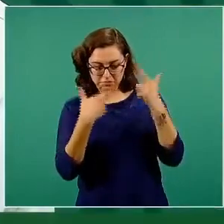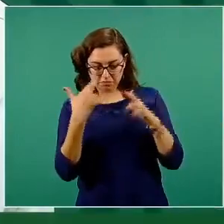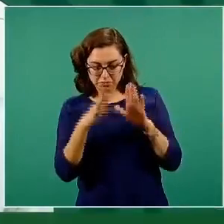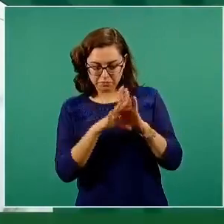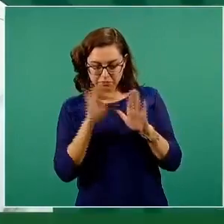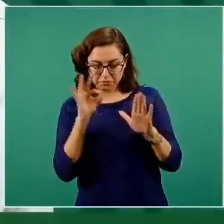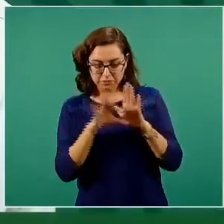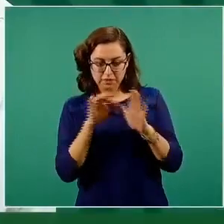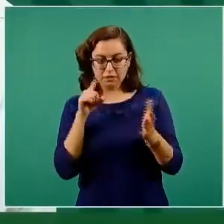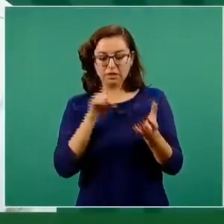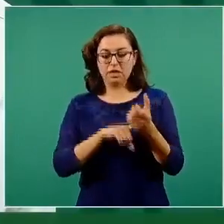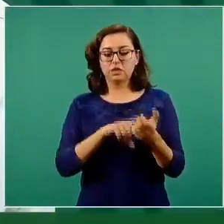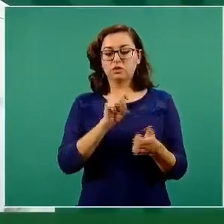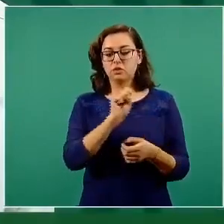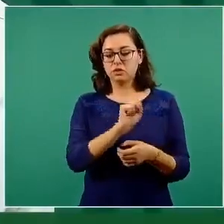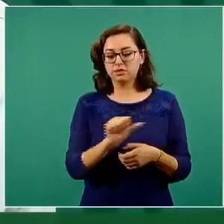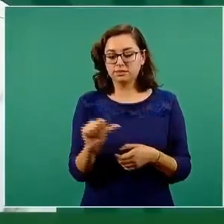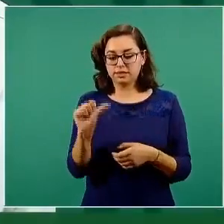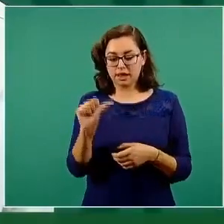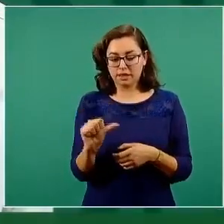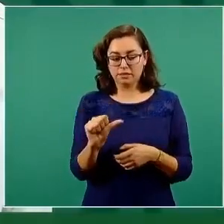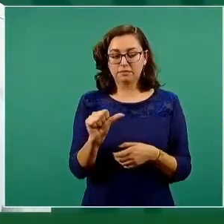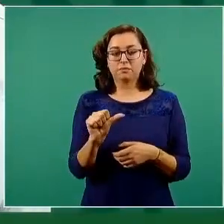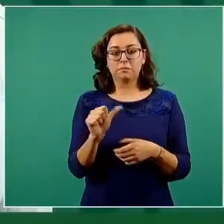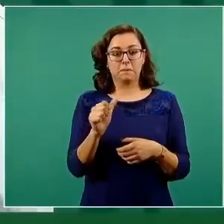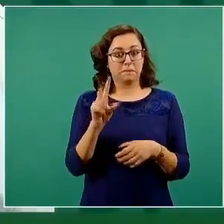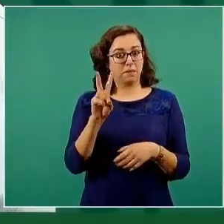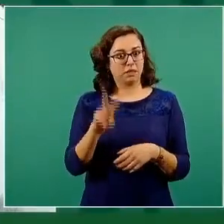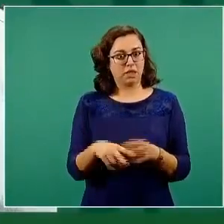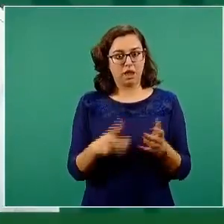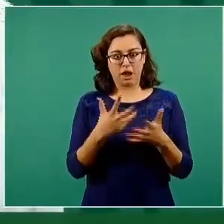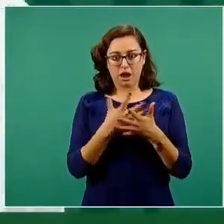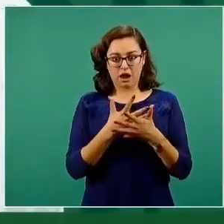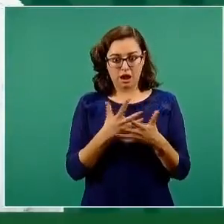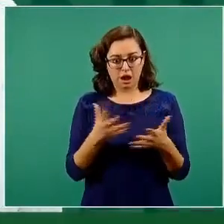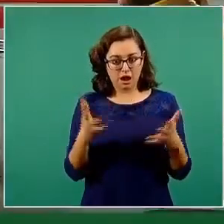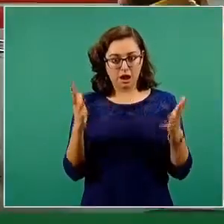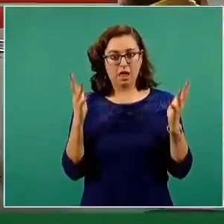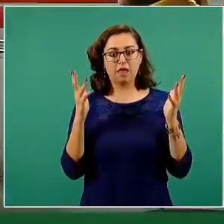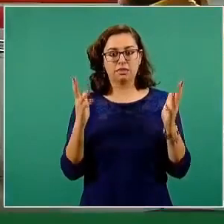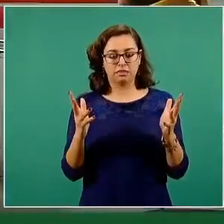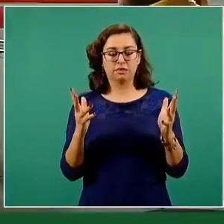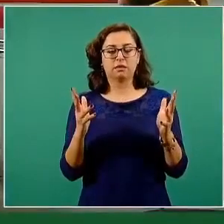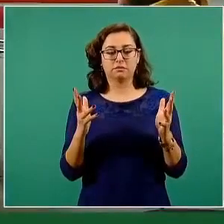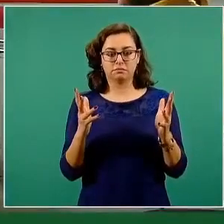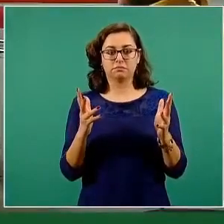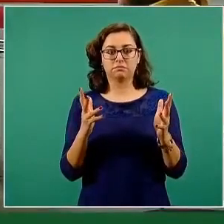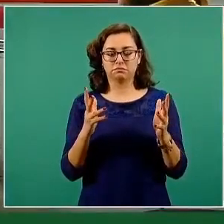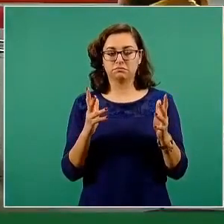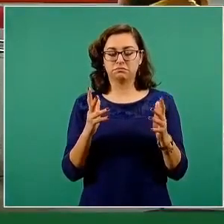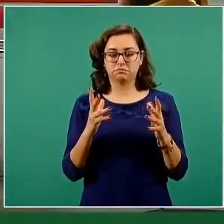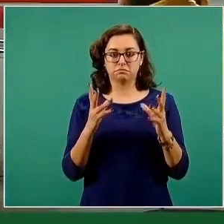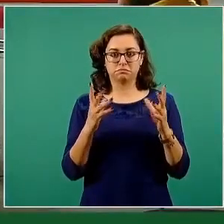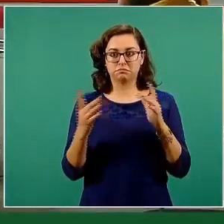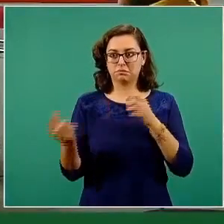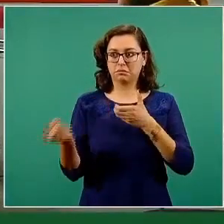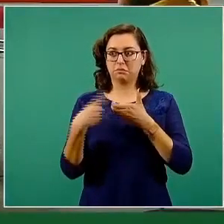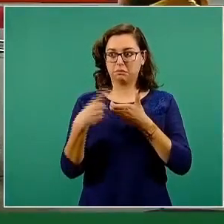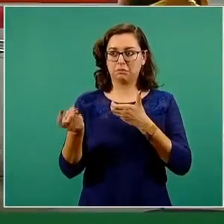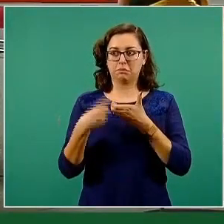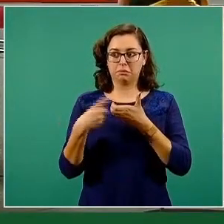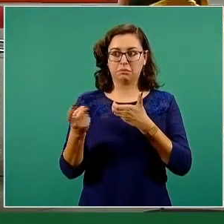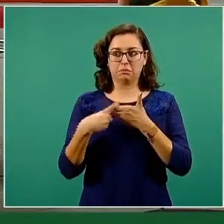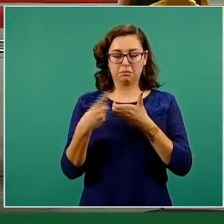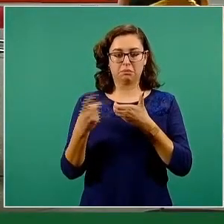Secretaría de Salud, que tiene un amplísimo número de seguidores y seguidoras